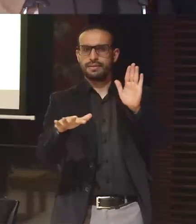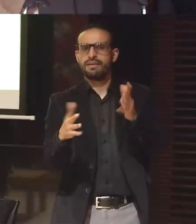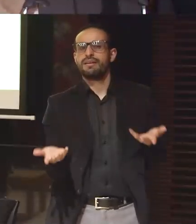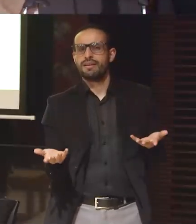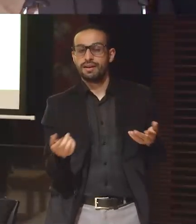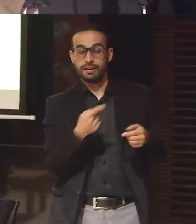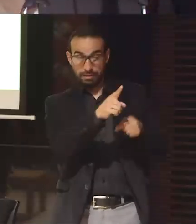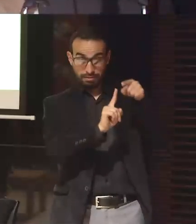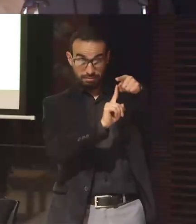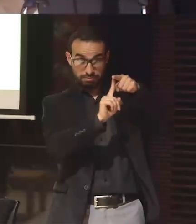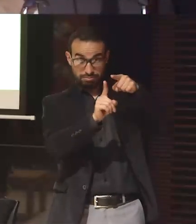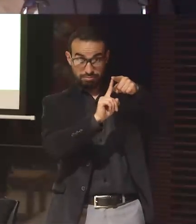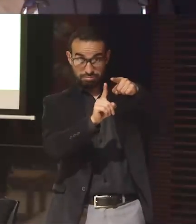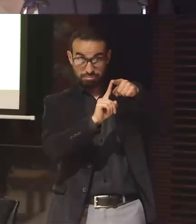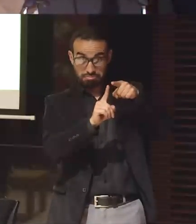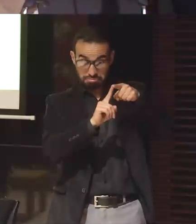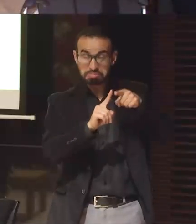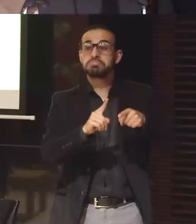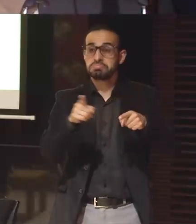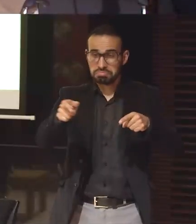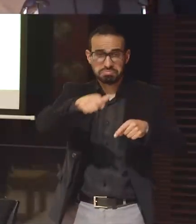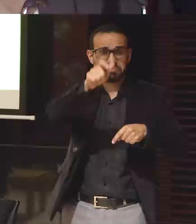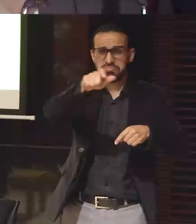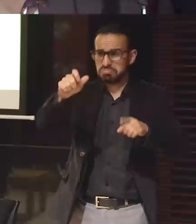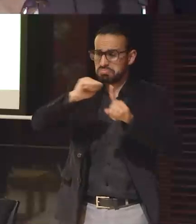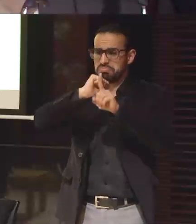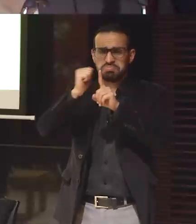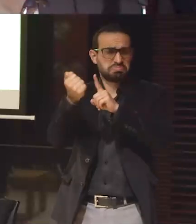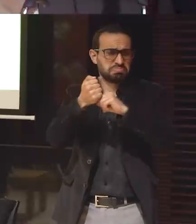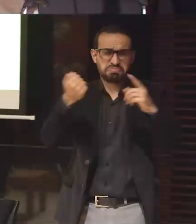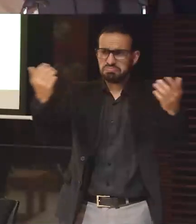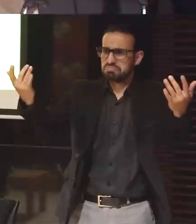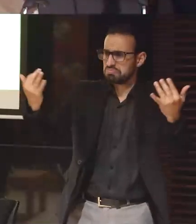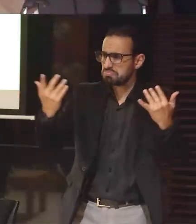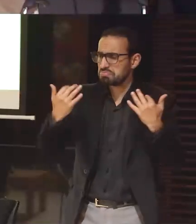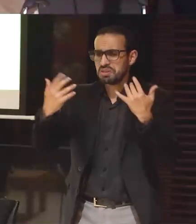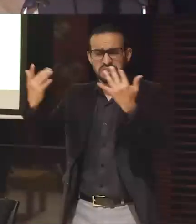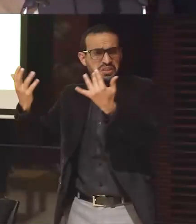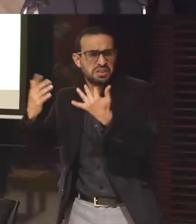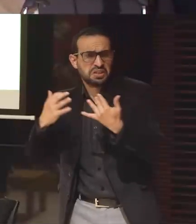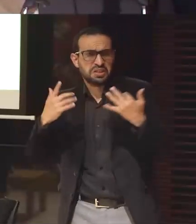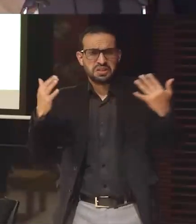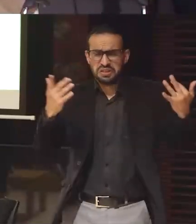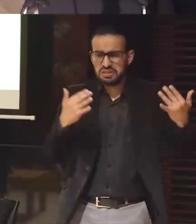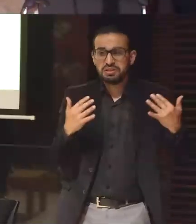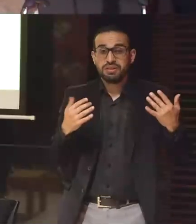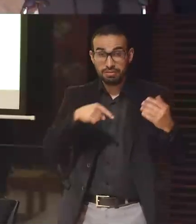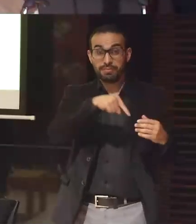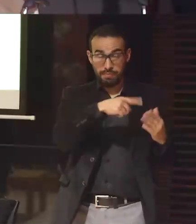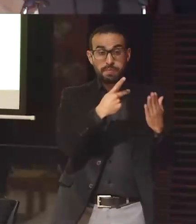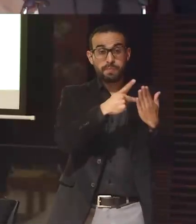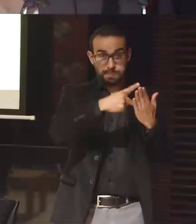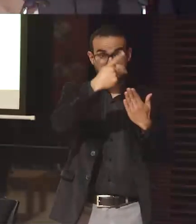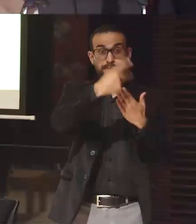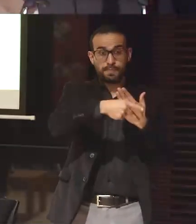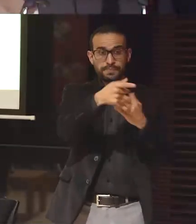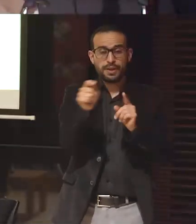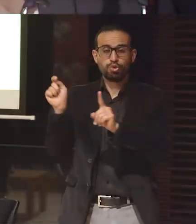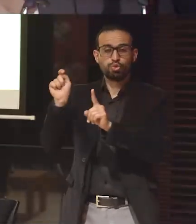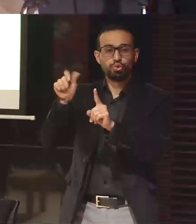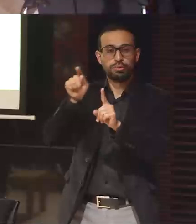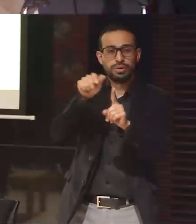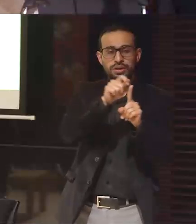permite capilaridad a toda la ciudad. ¿Cuál es el más obvio de estos? Pues que nosotros hoy en día, por ejemplo, tenemos un programa diferencial de subsidios para